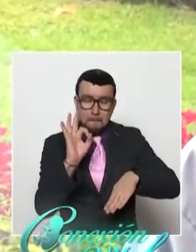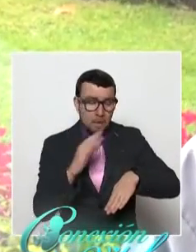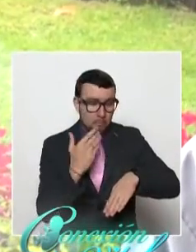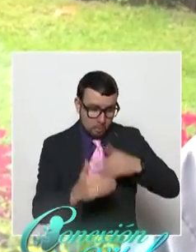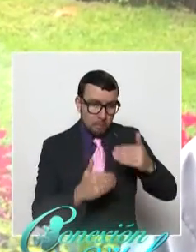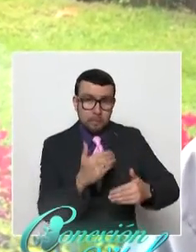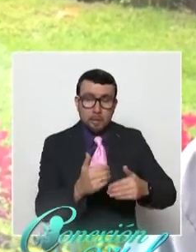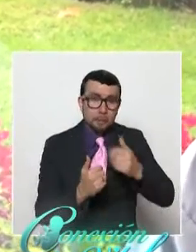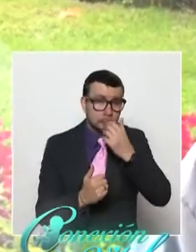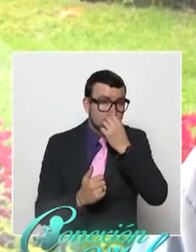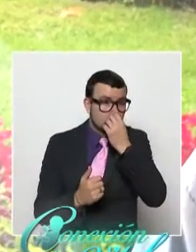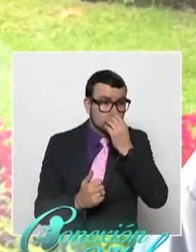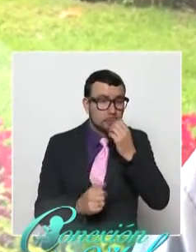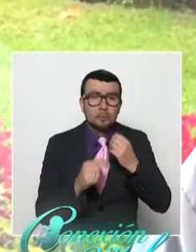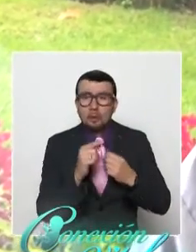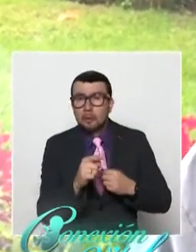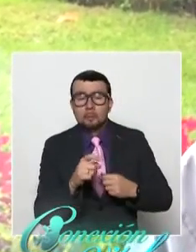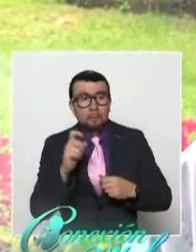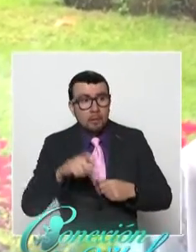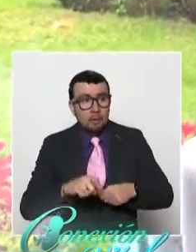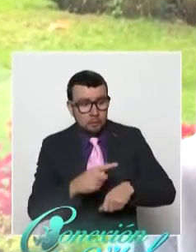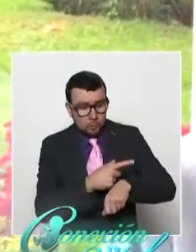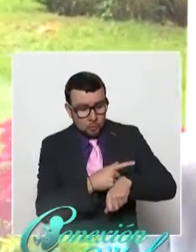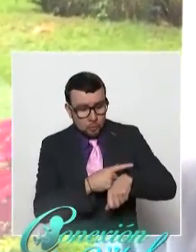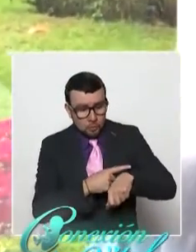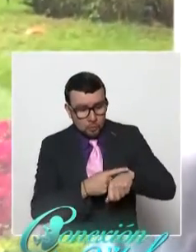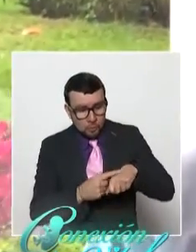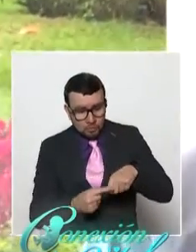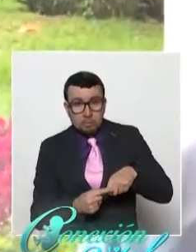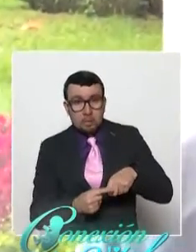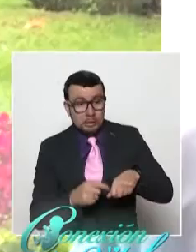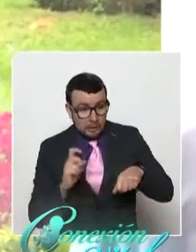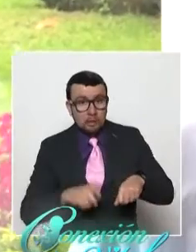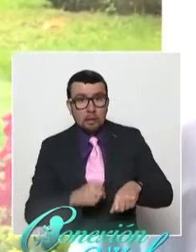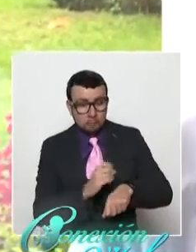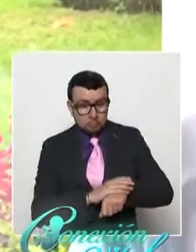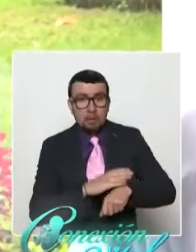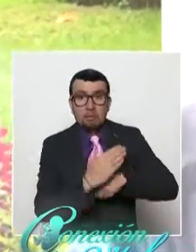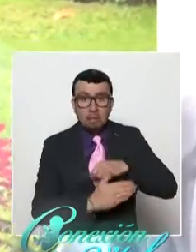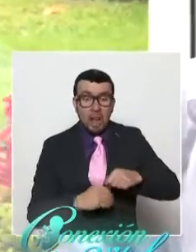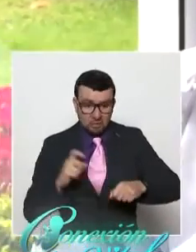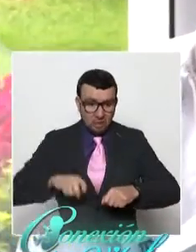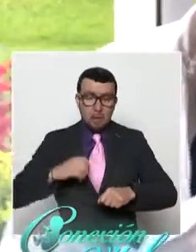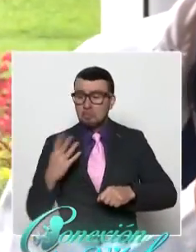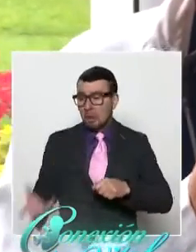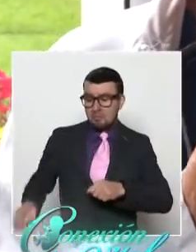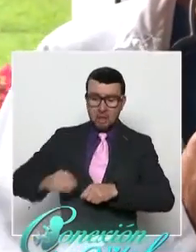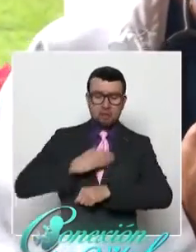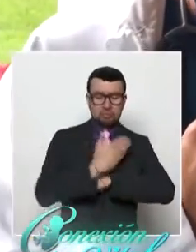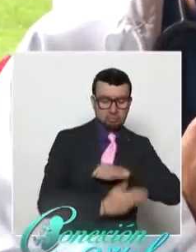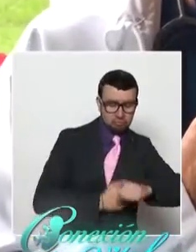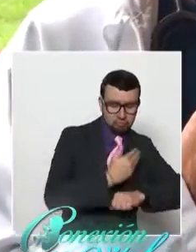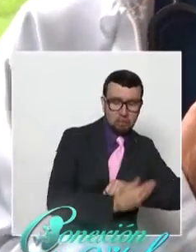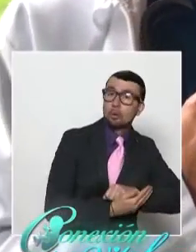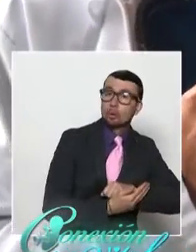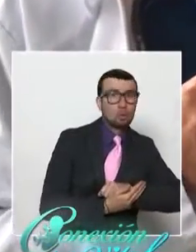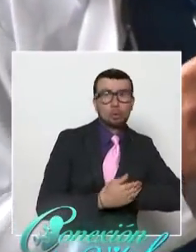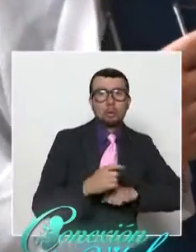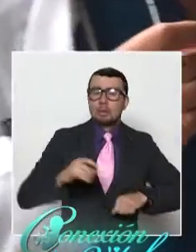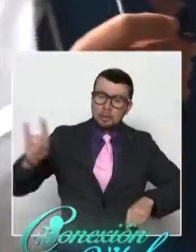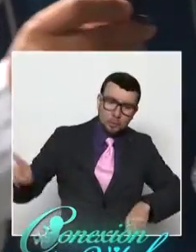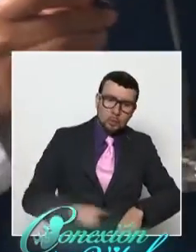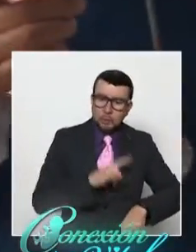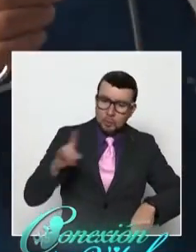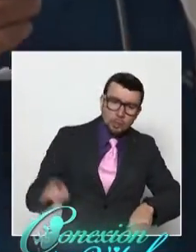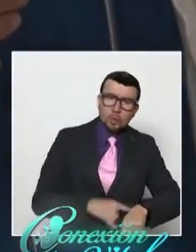esas heridas abiertas, no como lo venía haciendo, cubiertas todo el tiempo. Esto se necesita que le entre muy buena